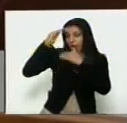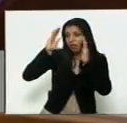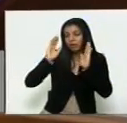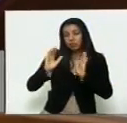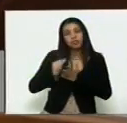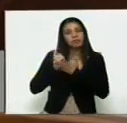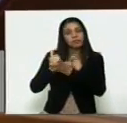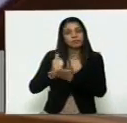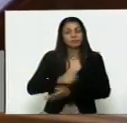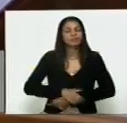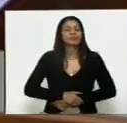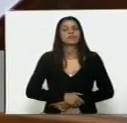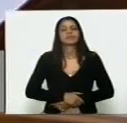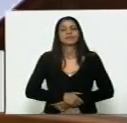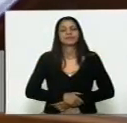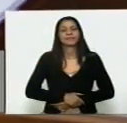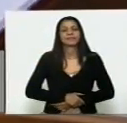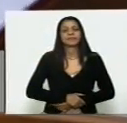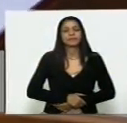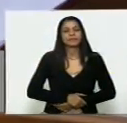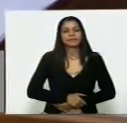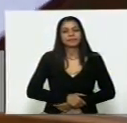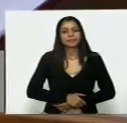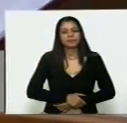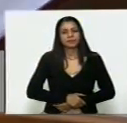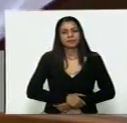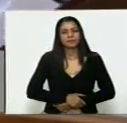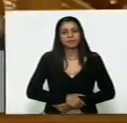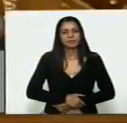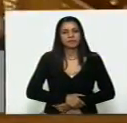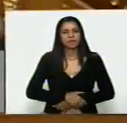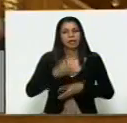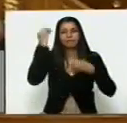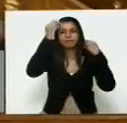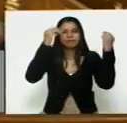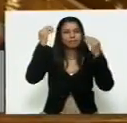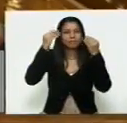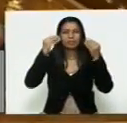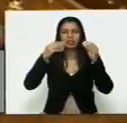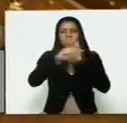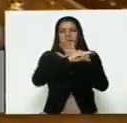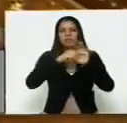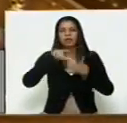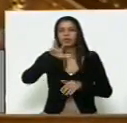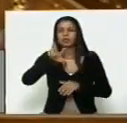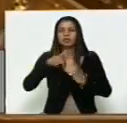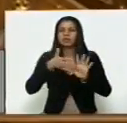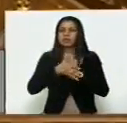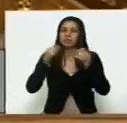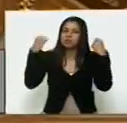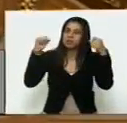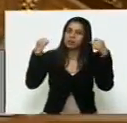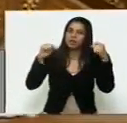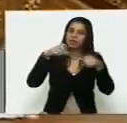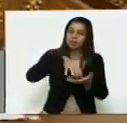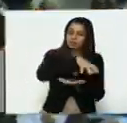recién nacidas. Es todo, Presidenta. En consideración, artículo 3 sobre ámbito de aplicación.